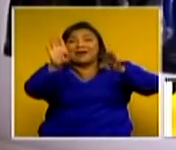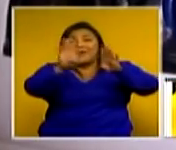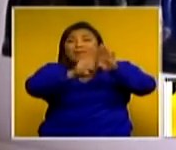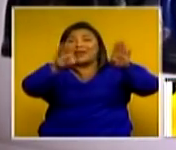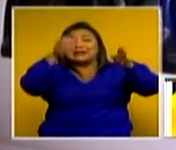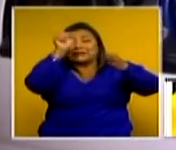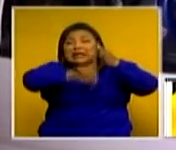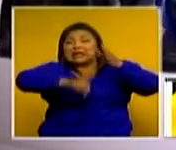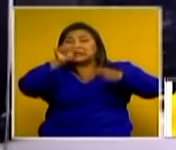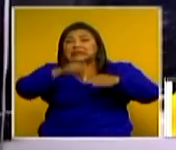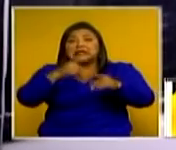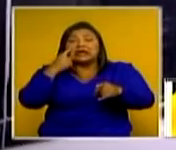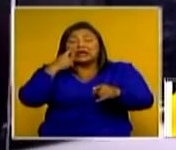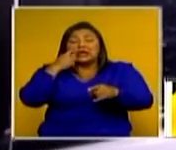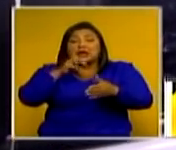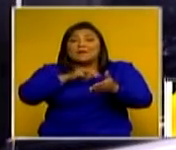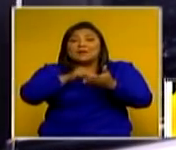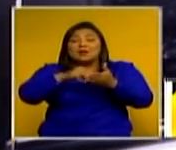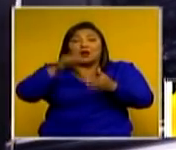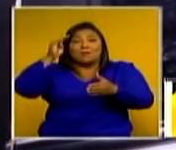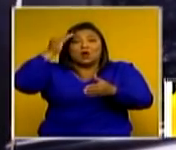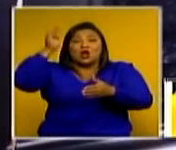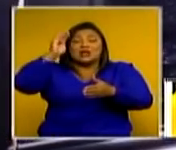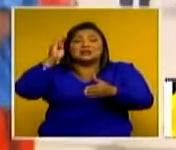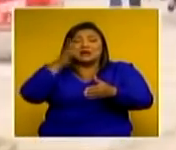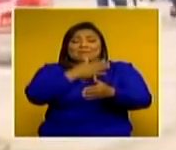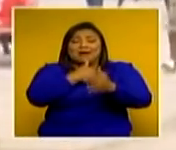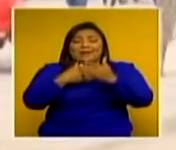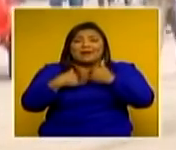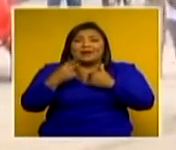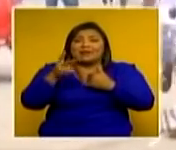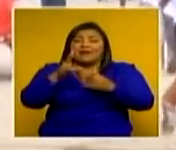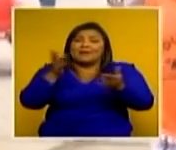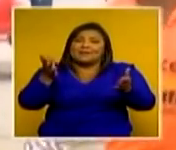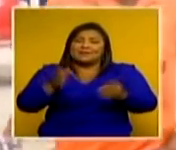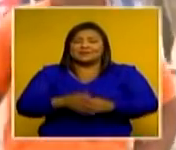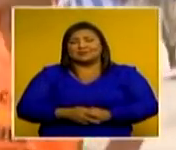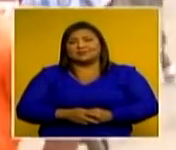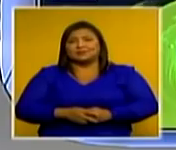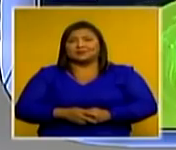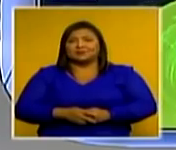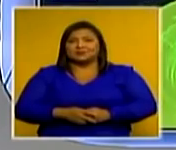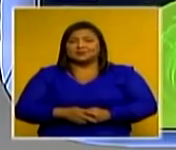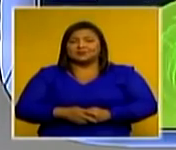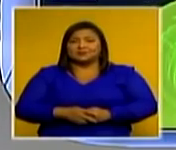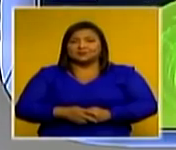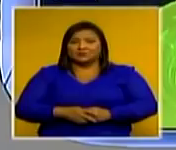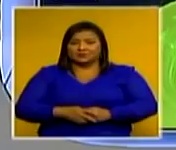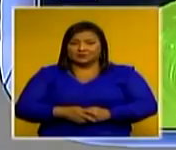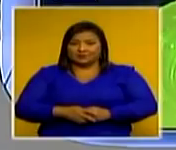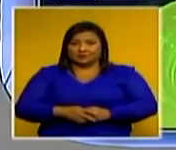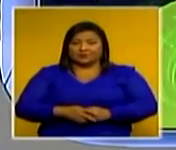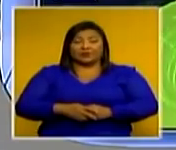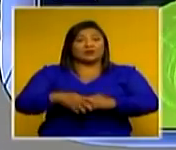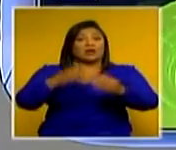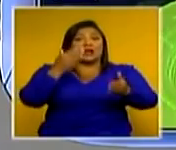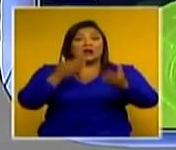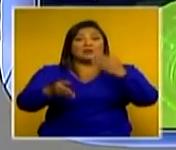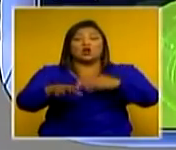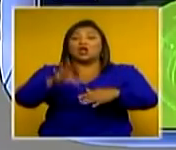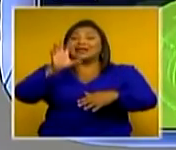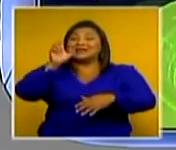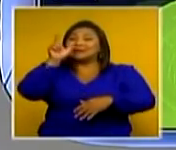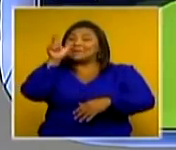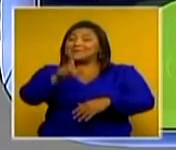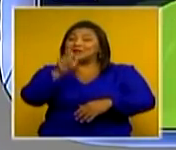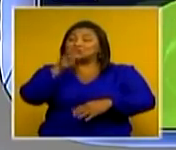dos miembros de la policía con laceraciones marta contento noticiero 1 al menos 15 reos